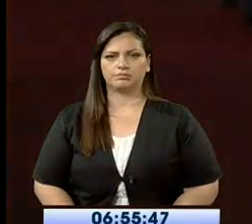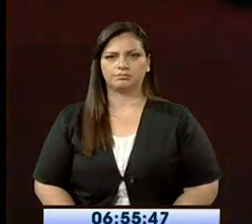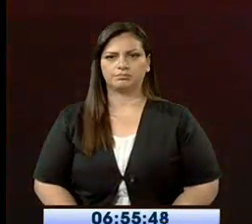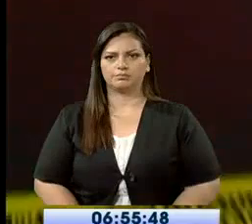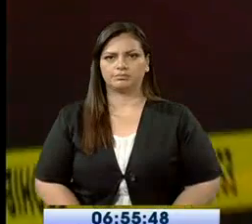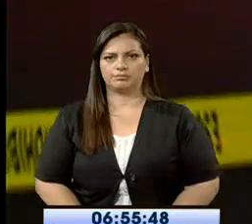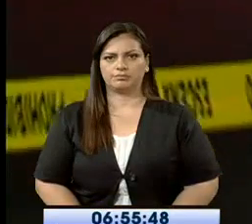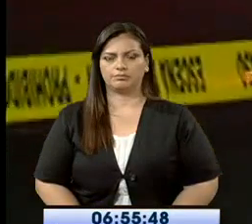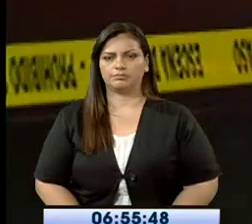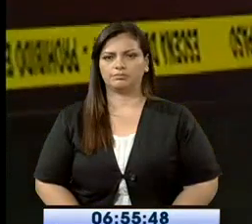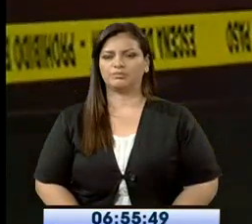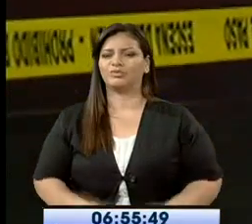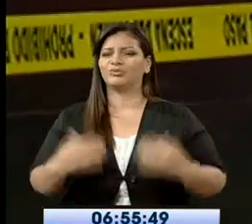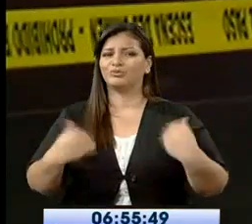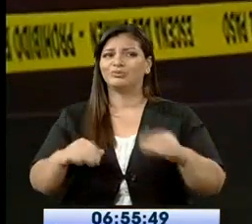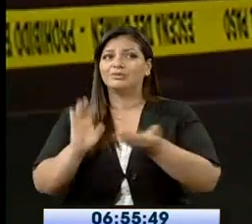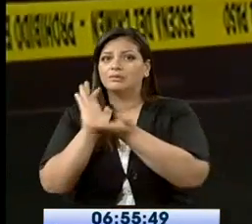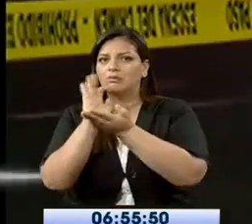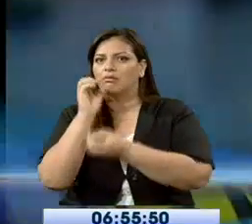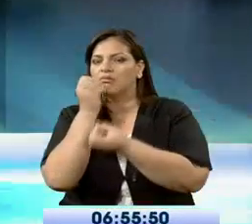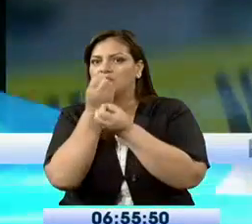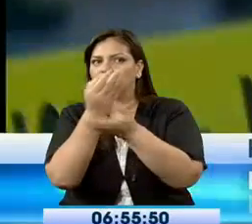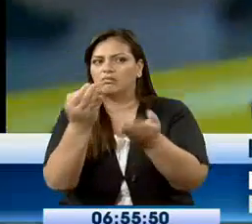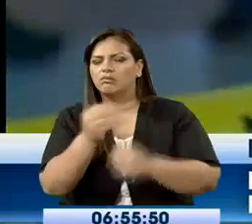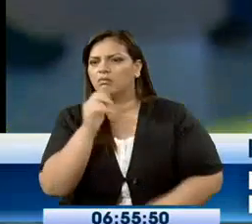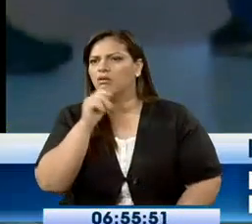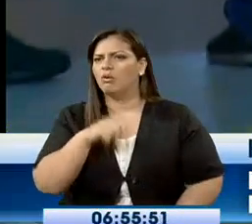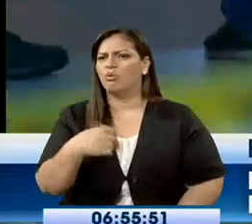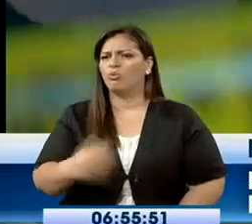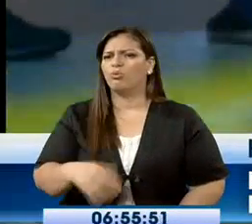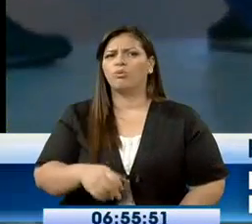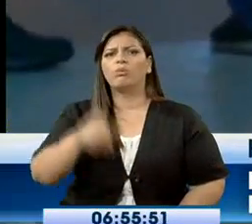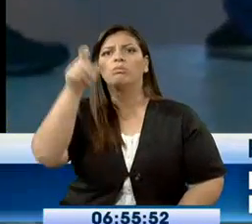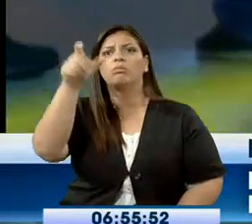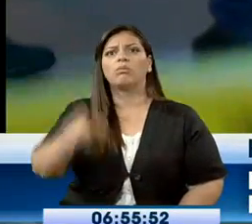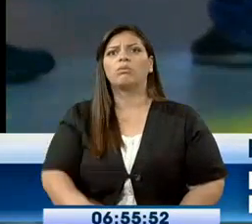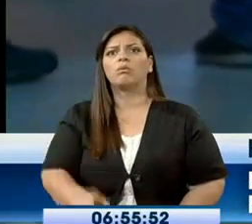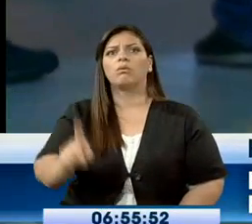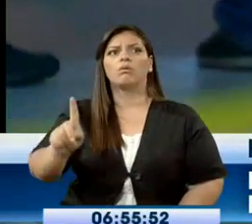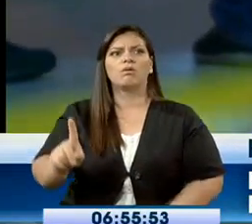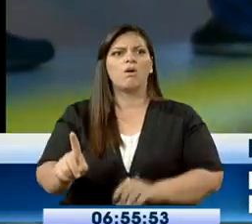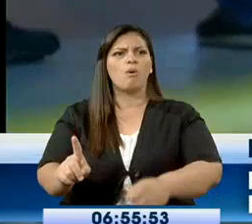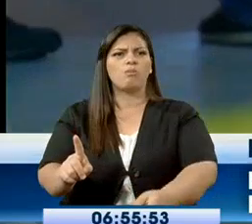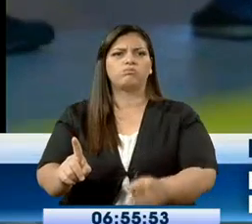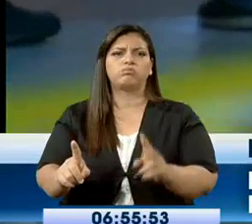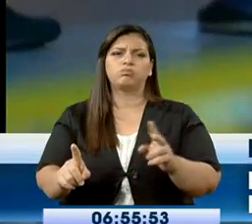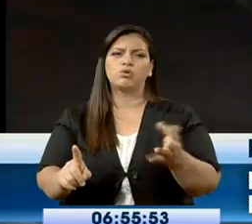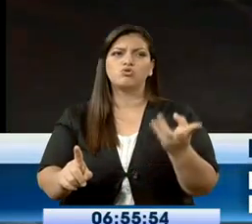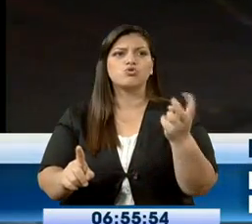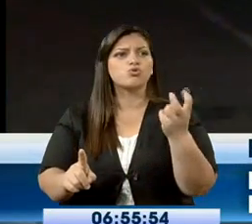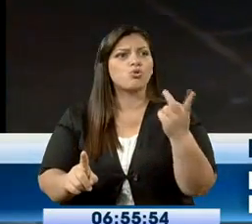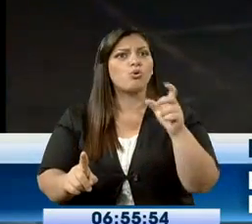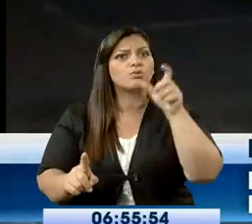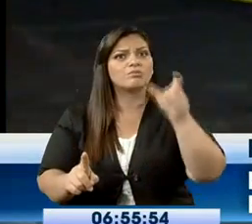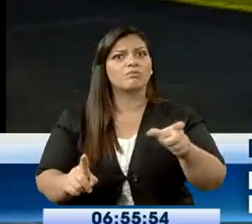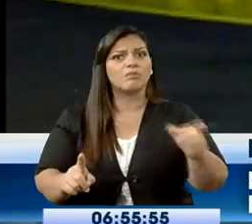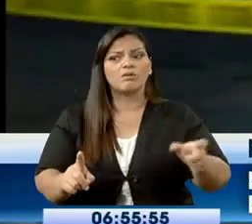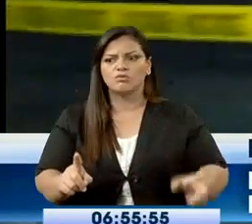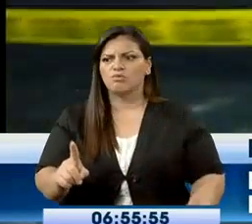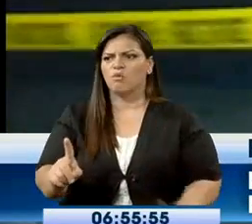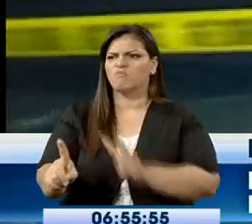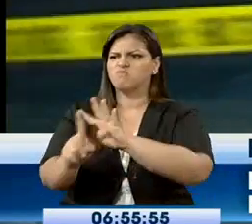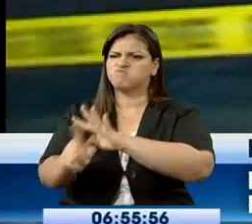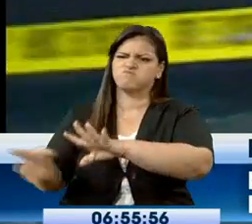Testigos del asesinato dieron a conocer que la víctima fue brutalmente agredida por parte de 2 sujetos, luego